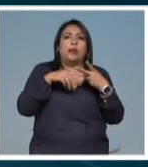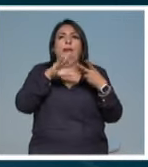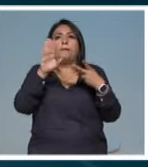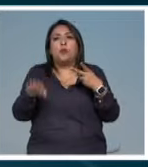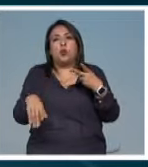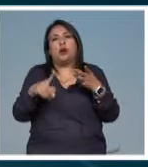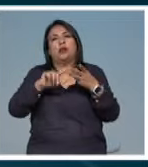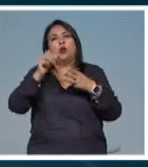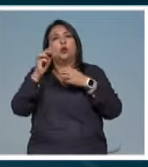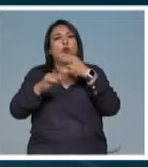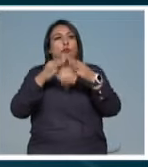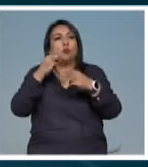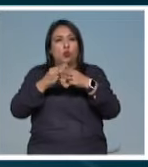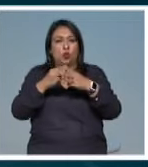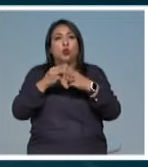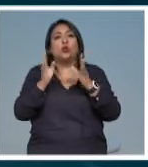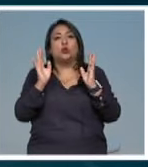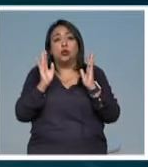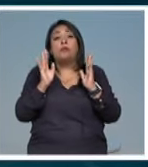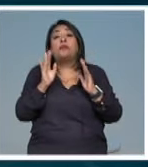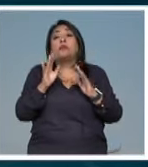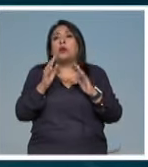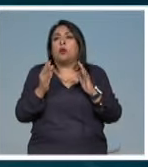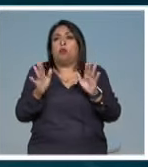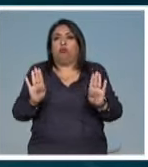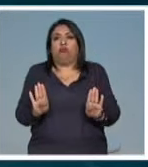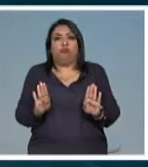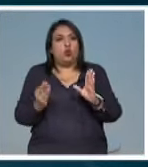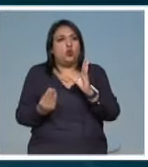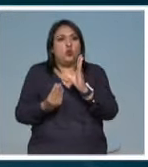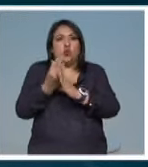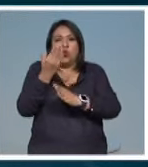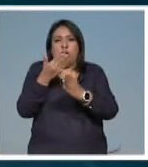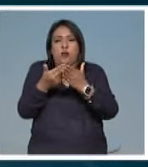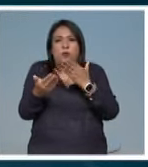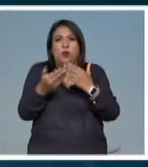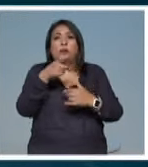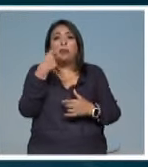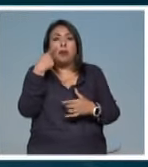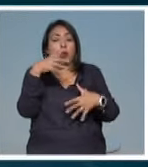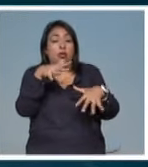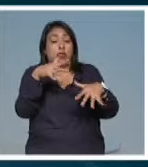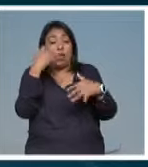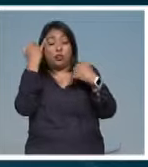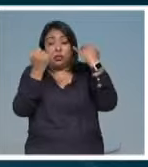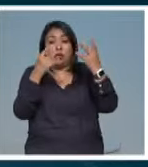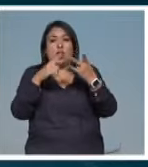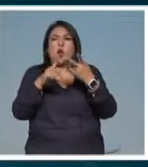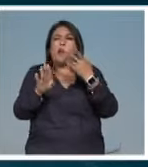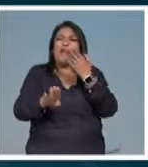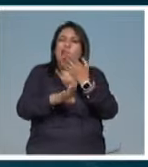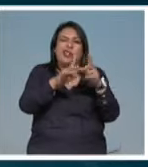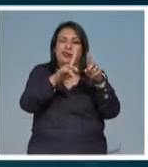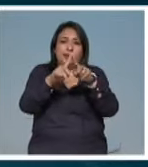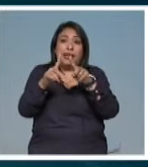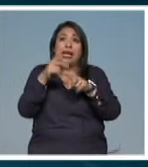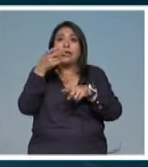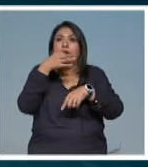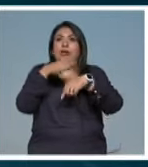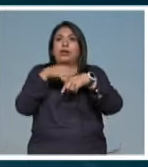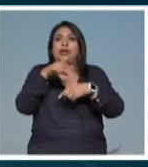y otros mundos del más allá, con un estilo novedoso. Se asoma lo fantástico, se asoma lo sobrenatural, que esas son las